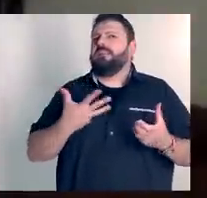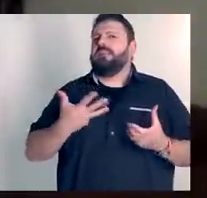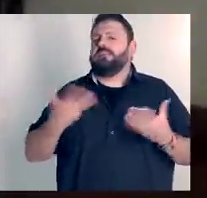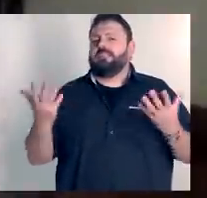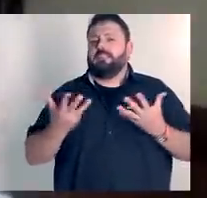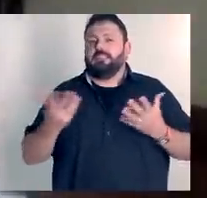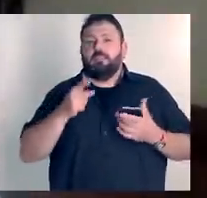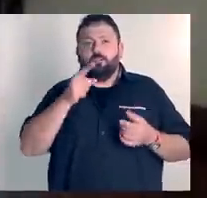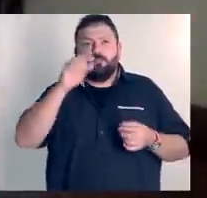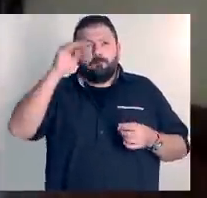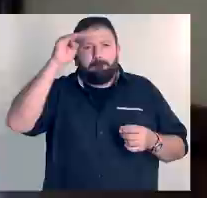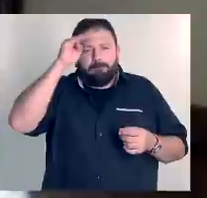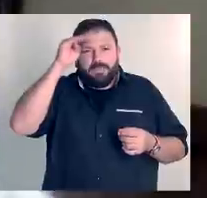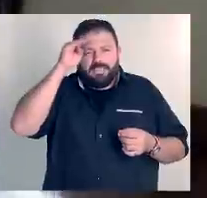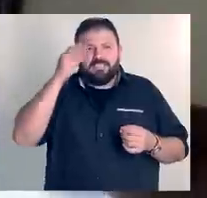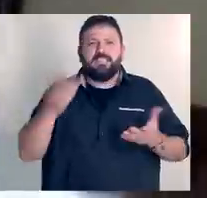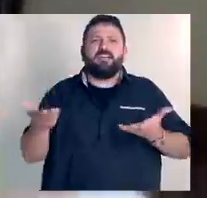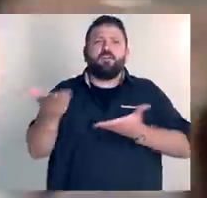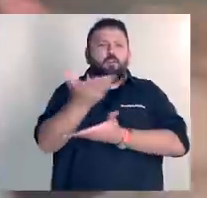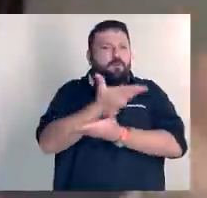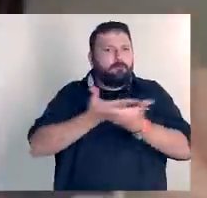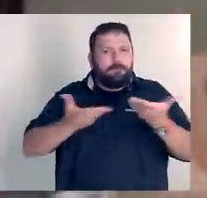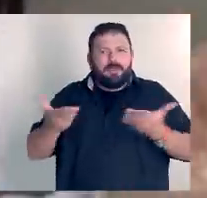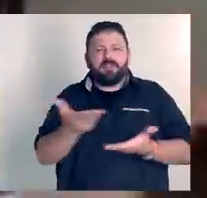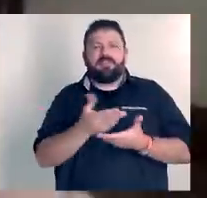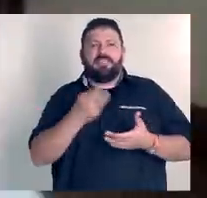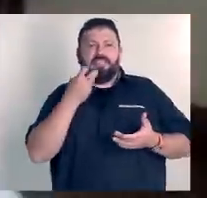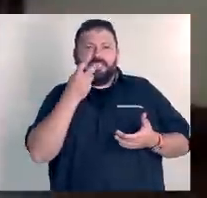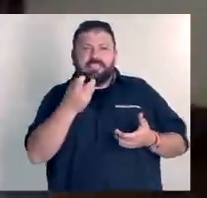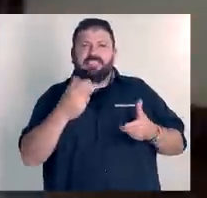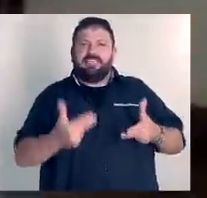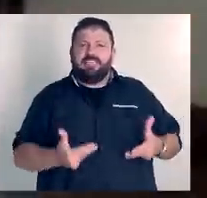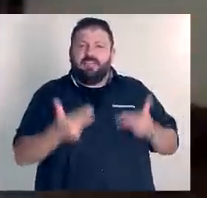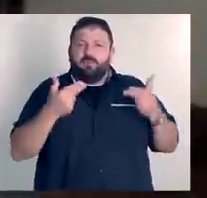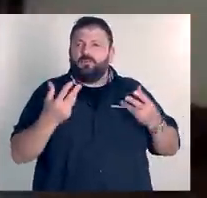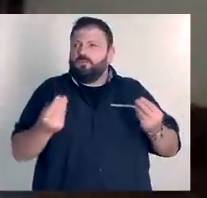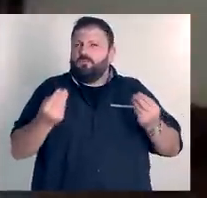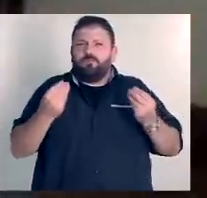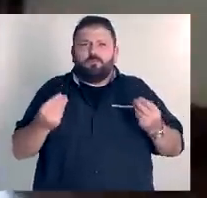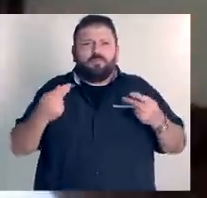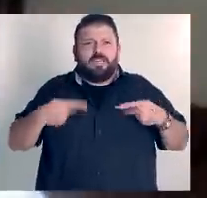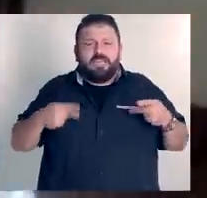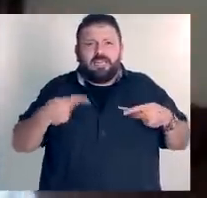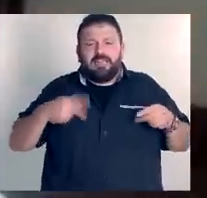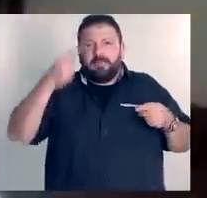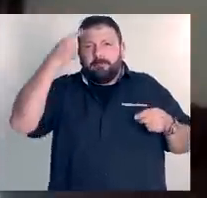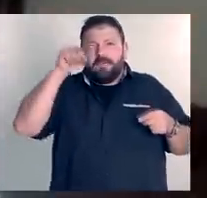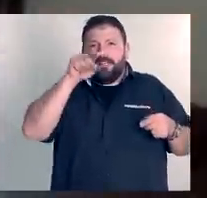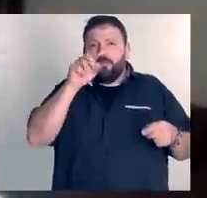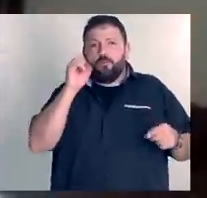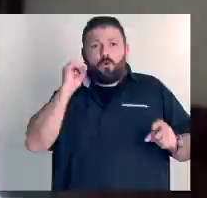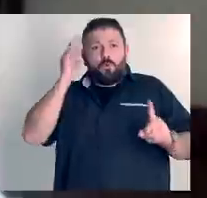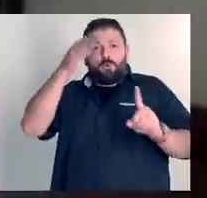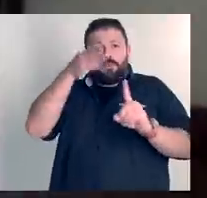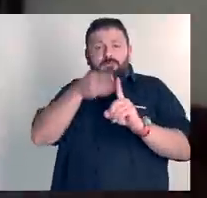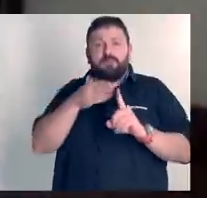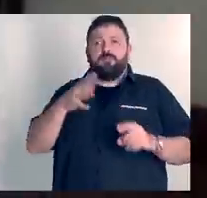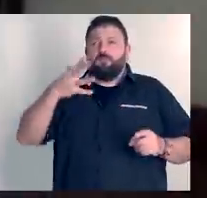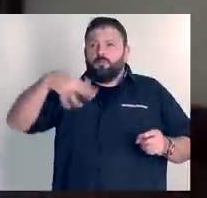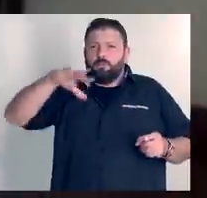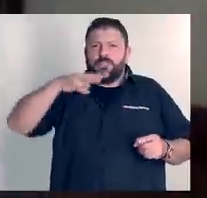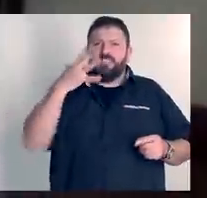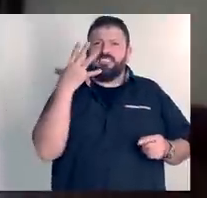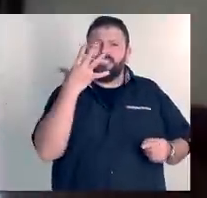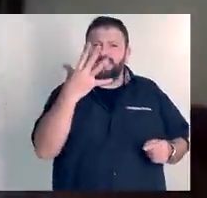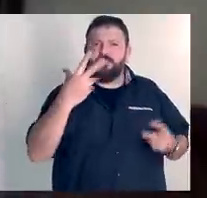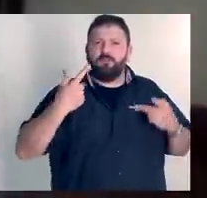piensa en compartir el negocio con muchísima gente, pero que tu objetivo sea encontrar a 5 tigres igual que